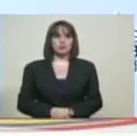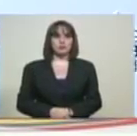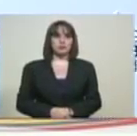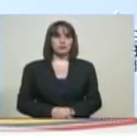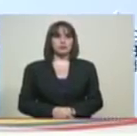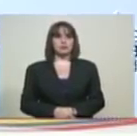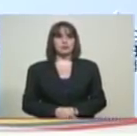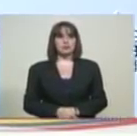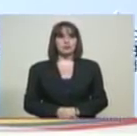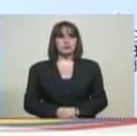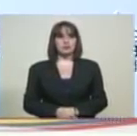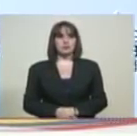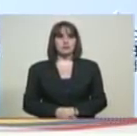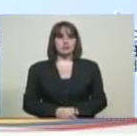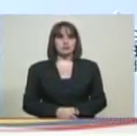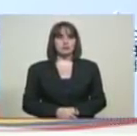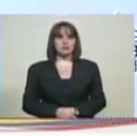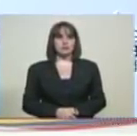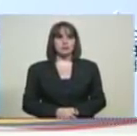ellos